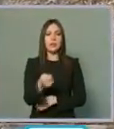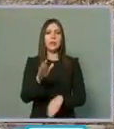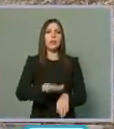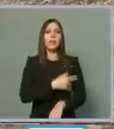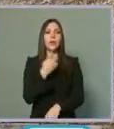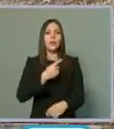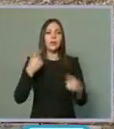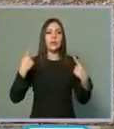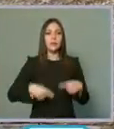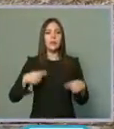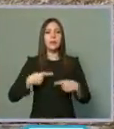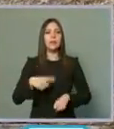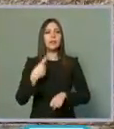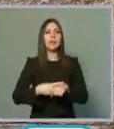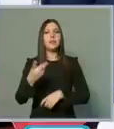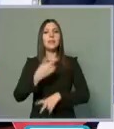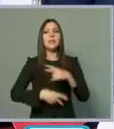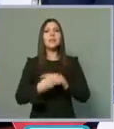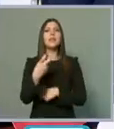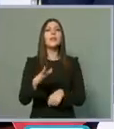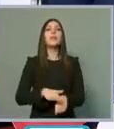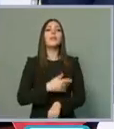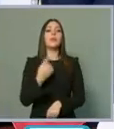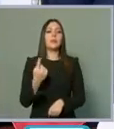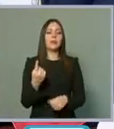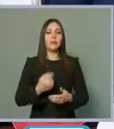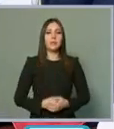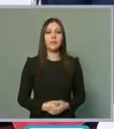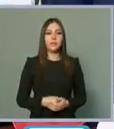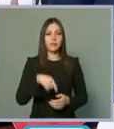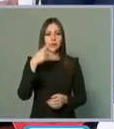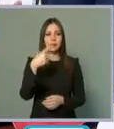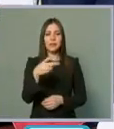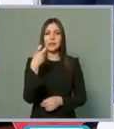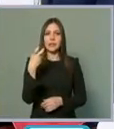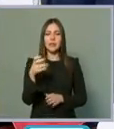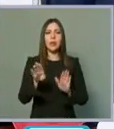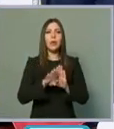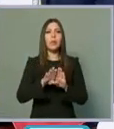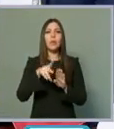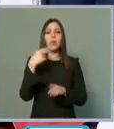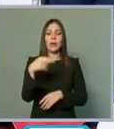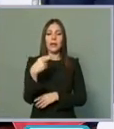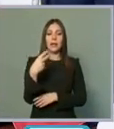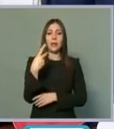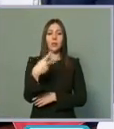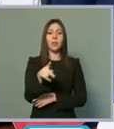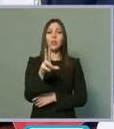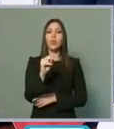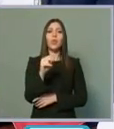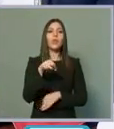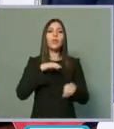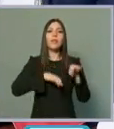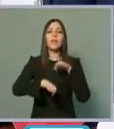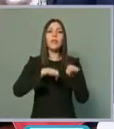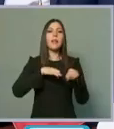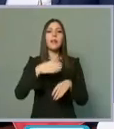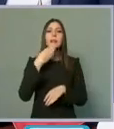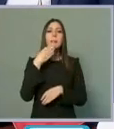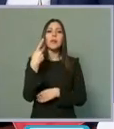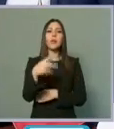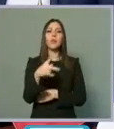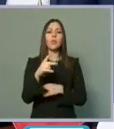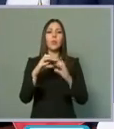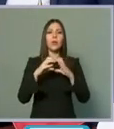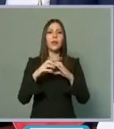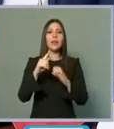sea, ¿por qué? Ahora, alguien ya sufre entrando de en el tema, hipotiroidismo es un funcionamiento bajo de las glándulas tiroides o una producción baja de